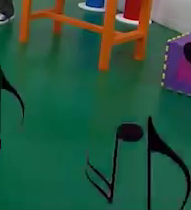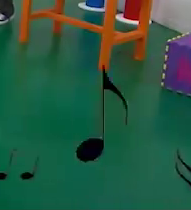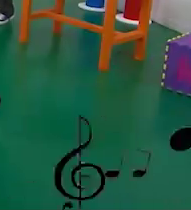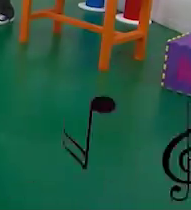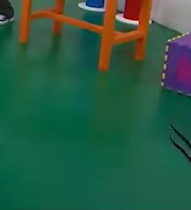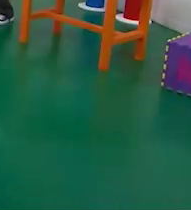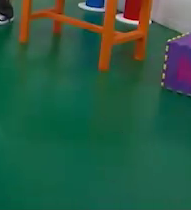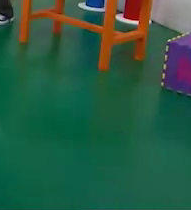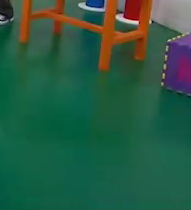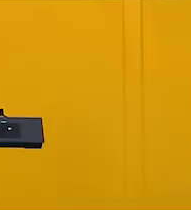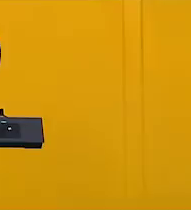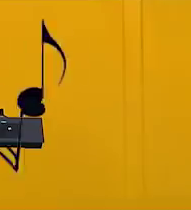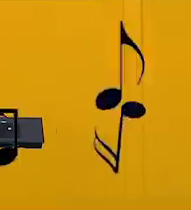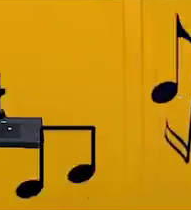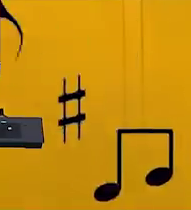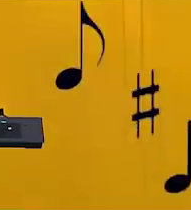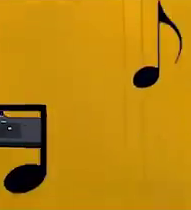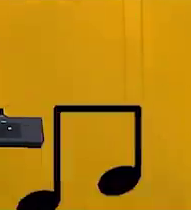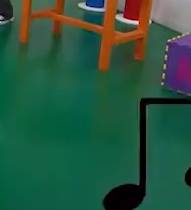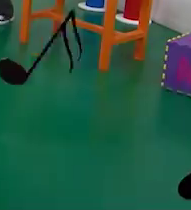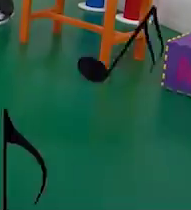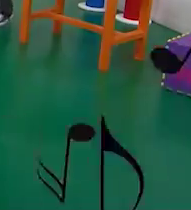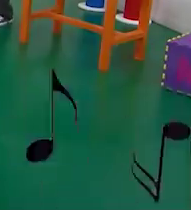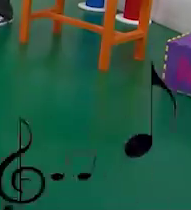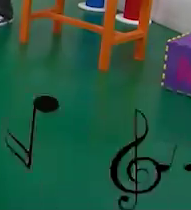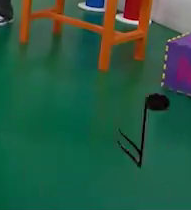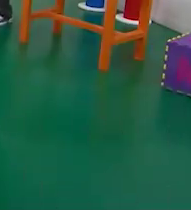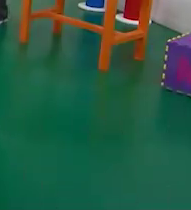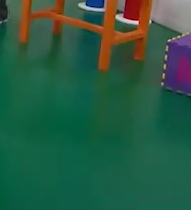grave, grave, agudo,